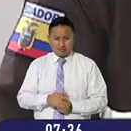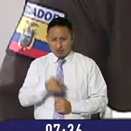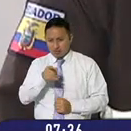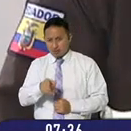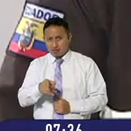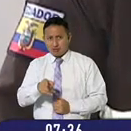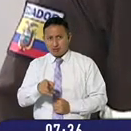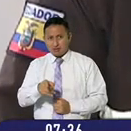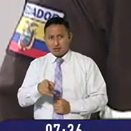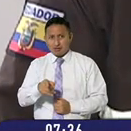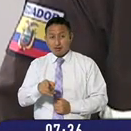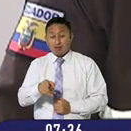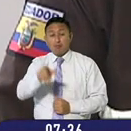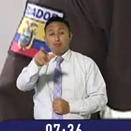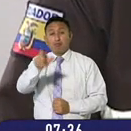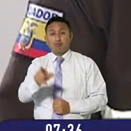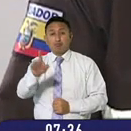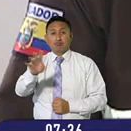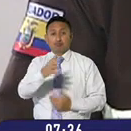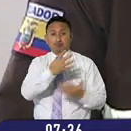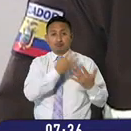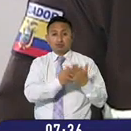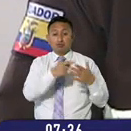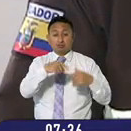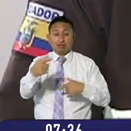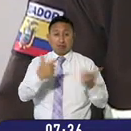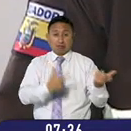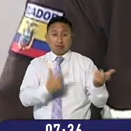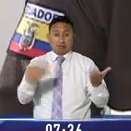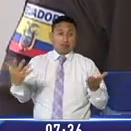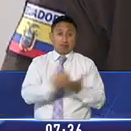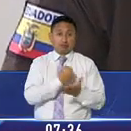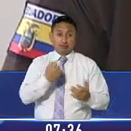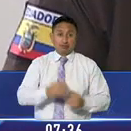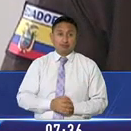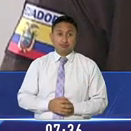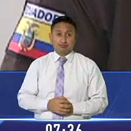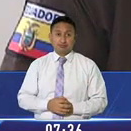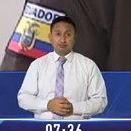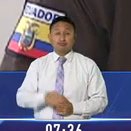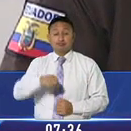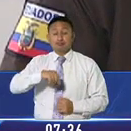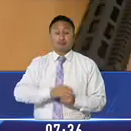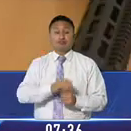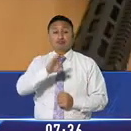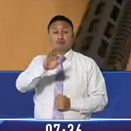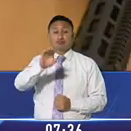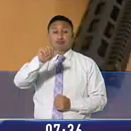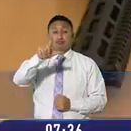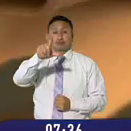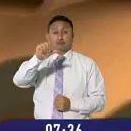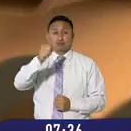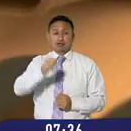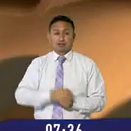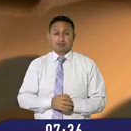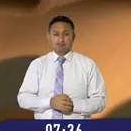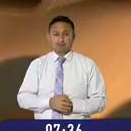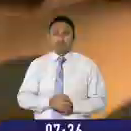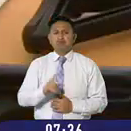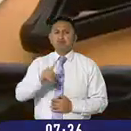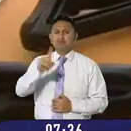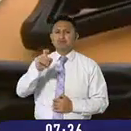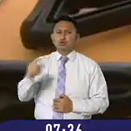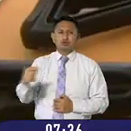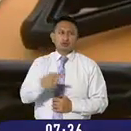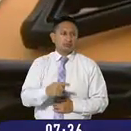la aprehensión y decomiso de estas armas de fuego y de la munición también, que es importante. Entonces la pregunta, ¿por dónde